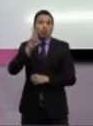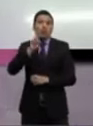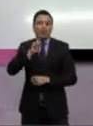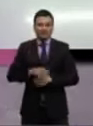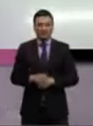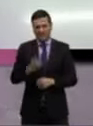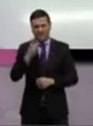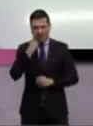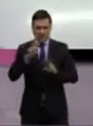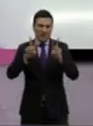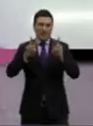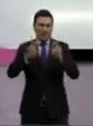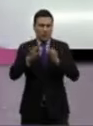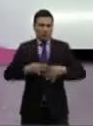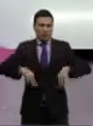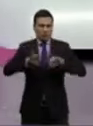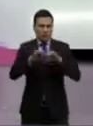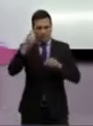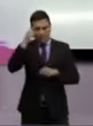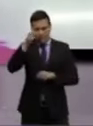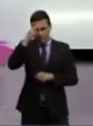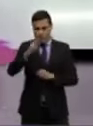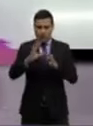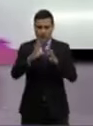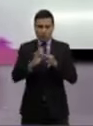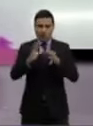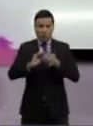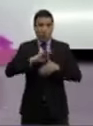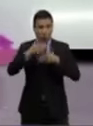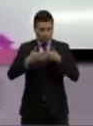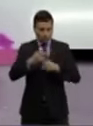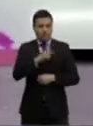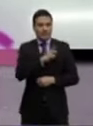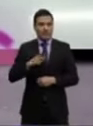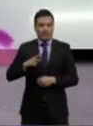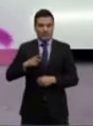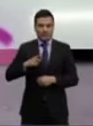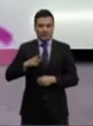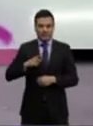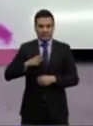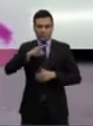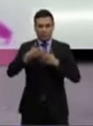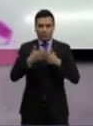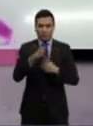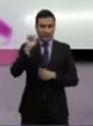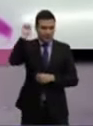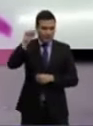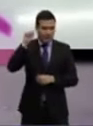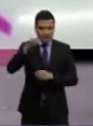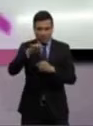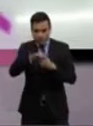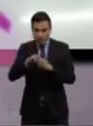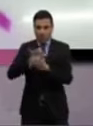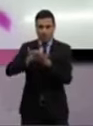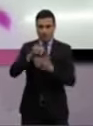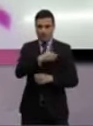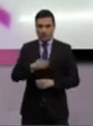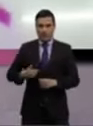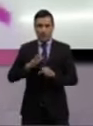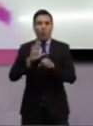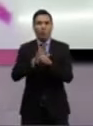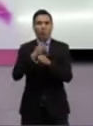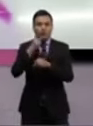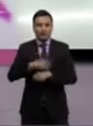pueblo de México y por qué es importante salir a refrendarle el apoyo al presidente este próximo 10 de abril. En los gobiernos